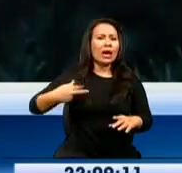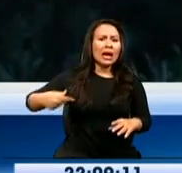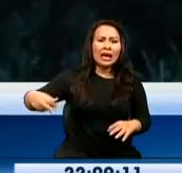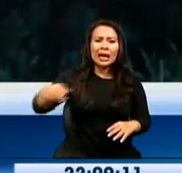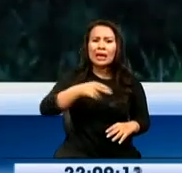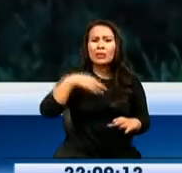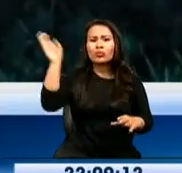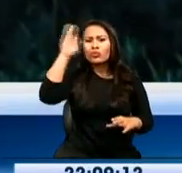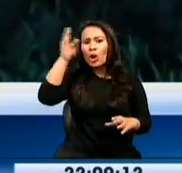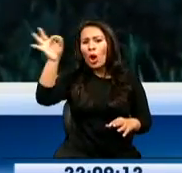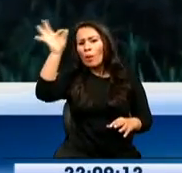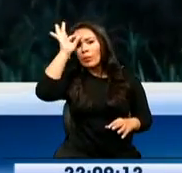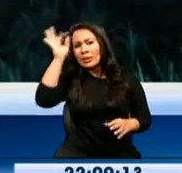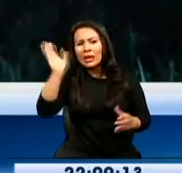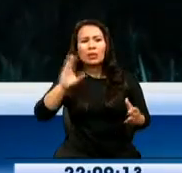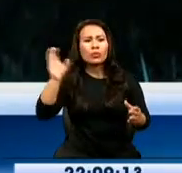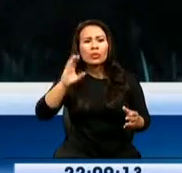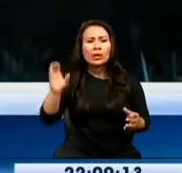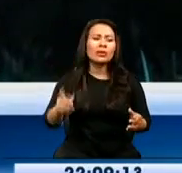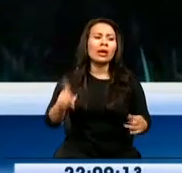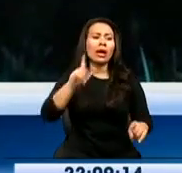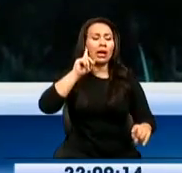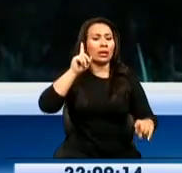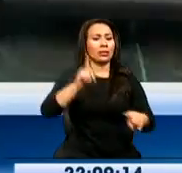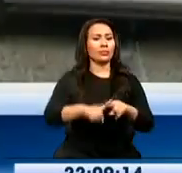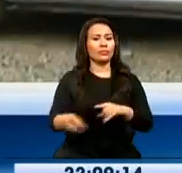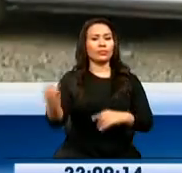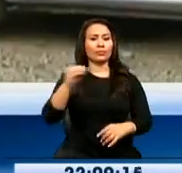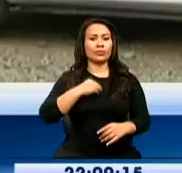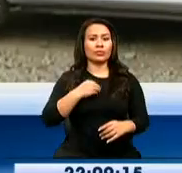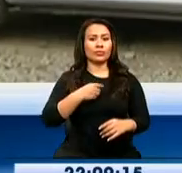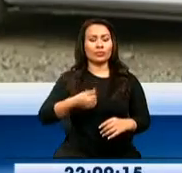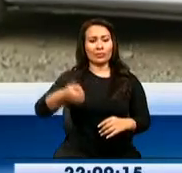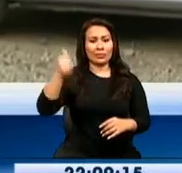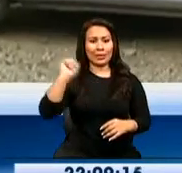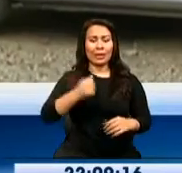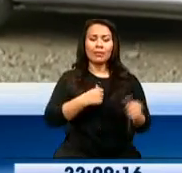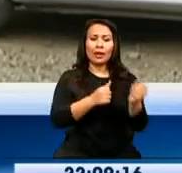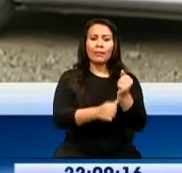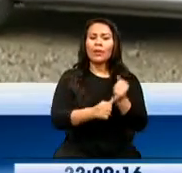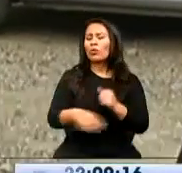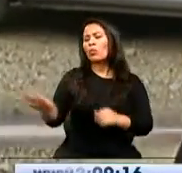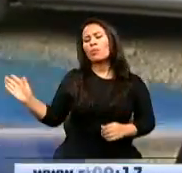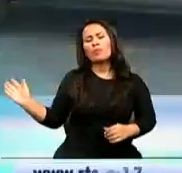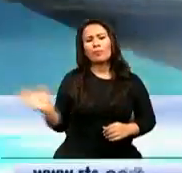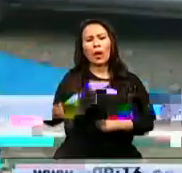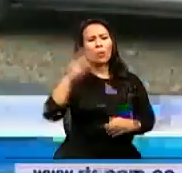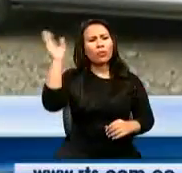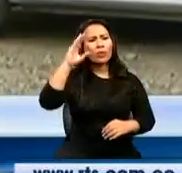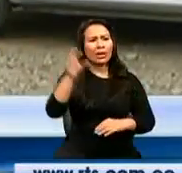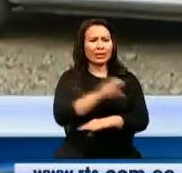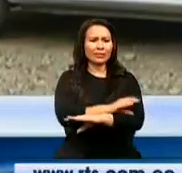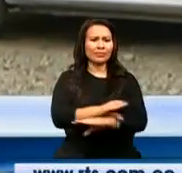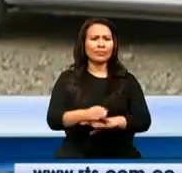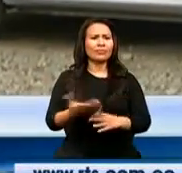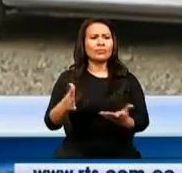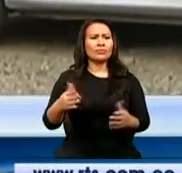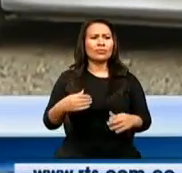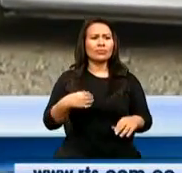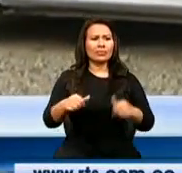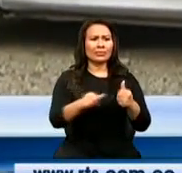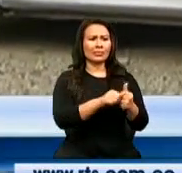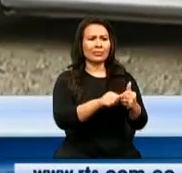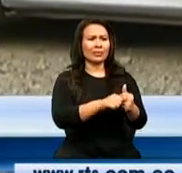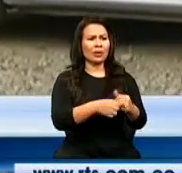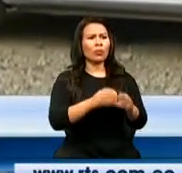y hospitales. Hasta que ayer digo a mi ñaño, a mi otro hermano, le digo, ñaño, busca por ahí, por donde él coge, sabe coger el